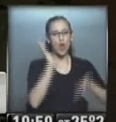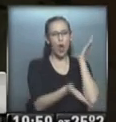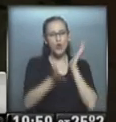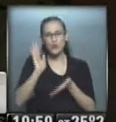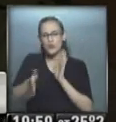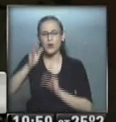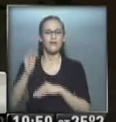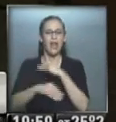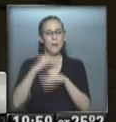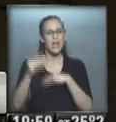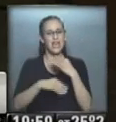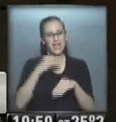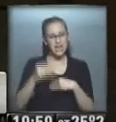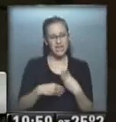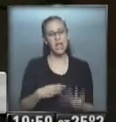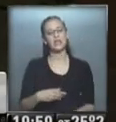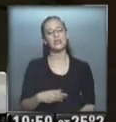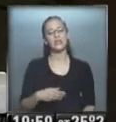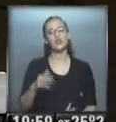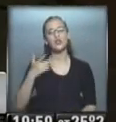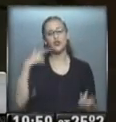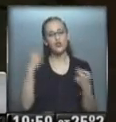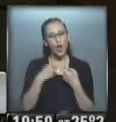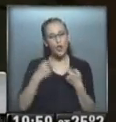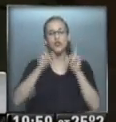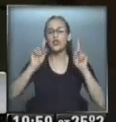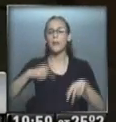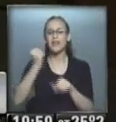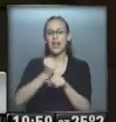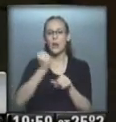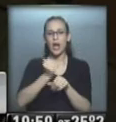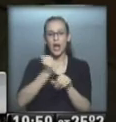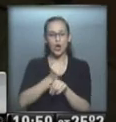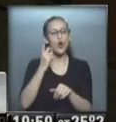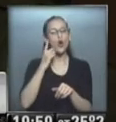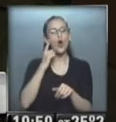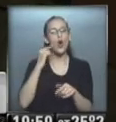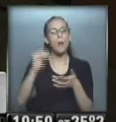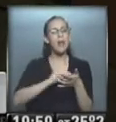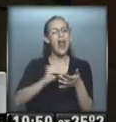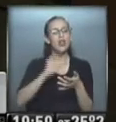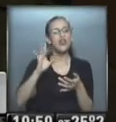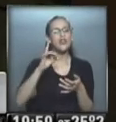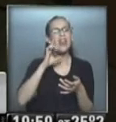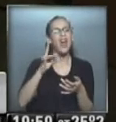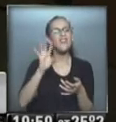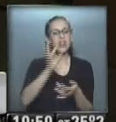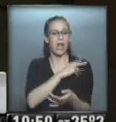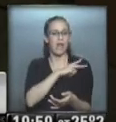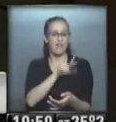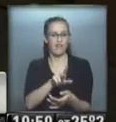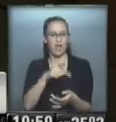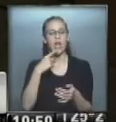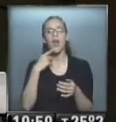familia Graiver, de los socios y empleados de David Graiver, con la transferencia,